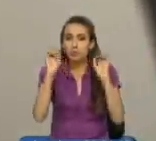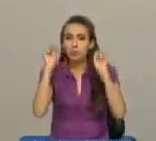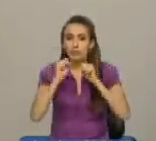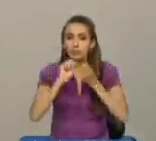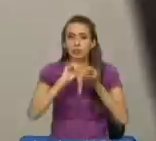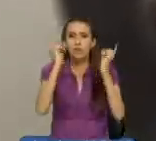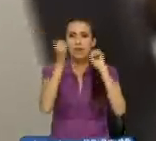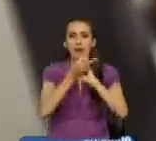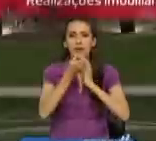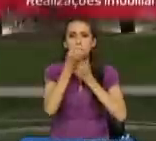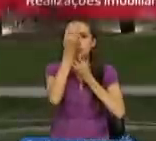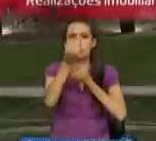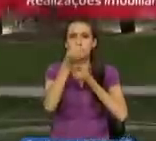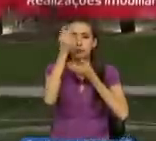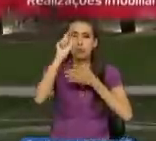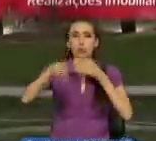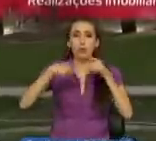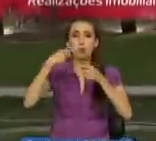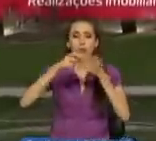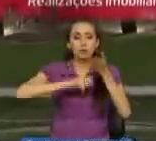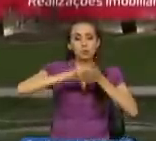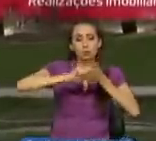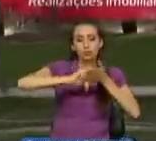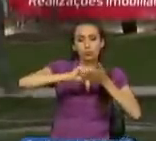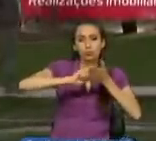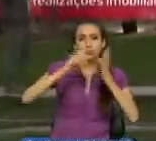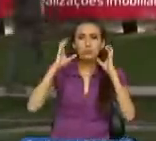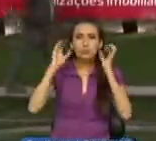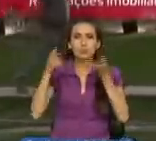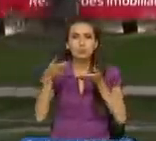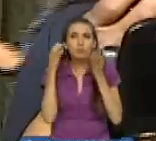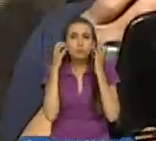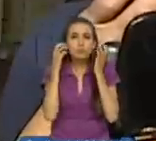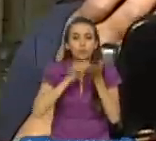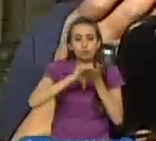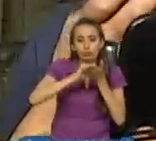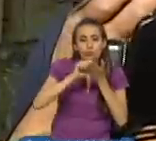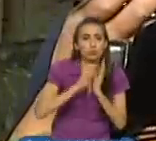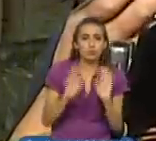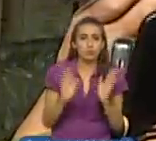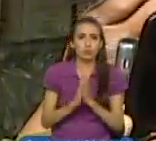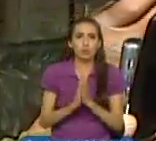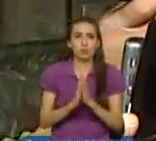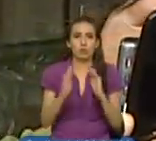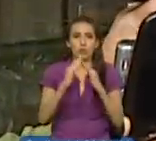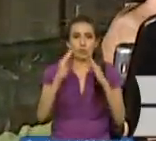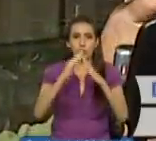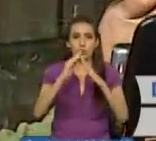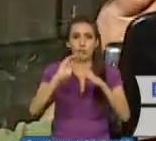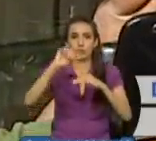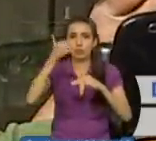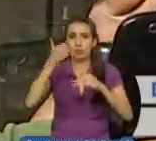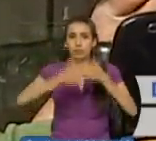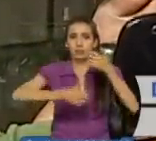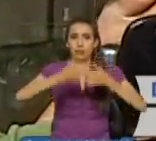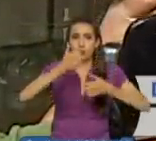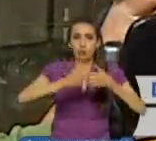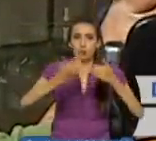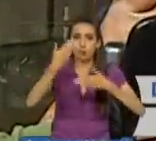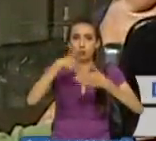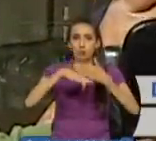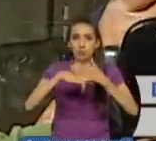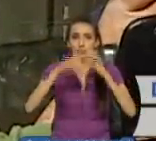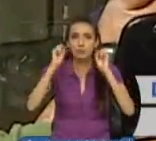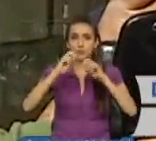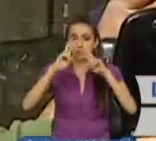alterado información durante la transcripción de unos audios correspondientes al caso debre los allanamientos del perito es es otro caso que está relacionado con